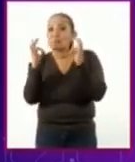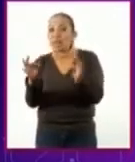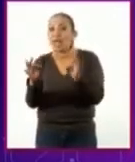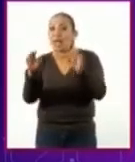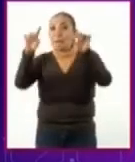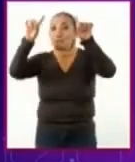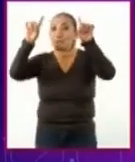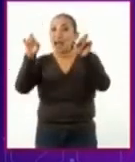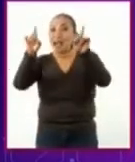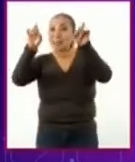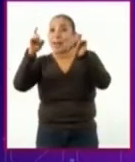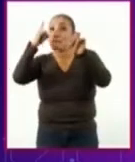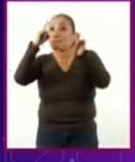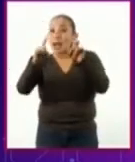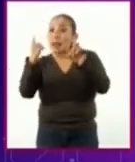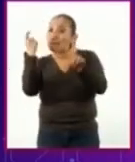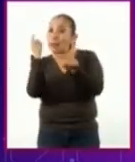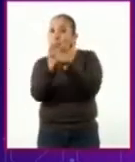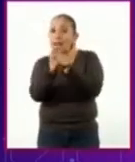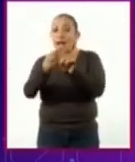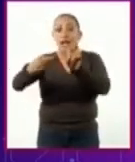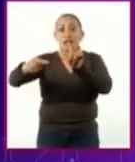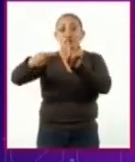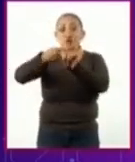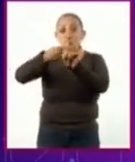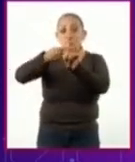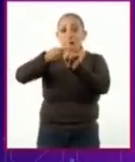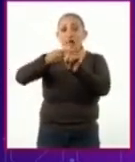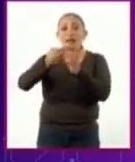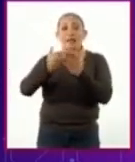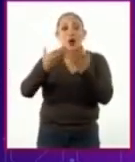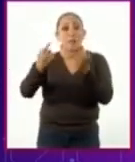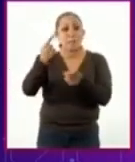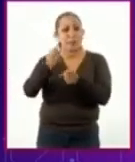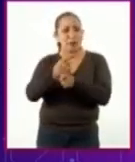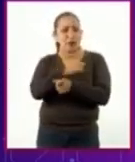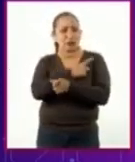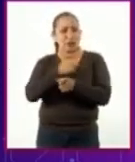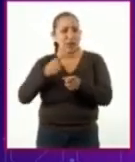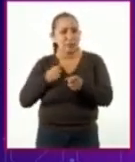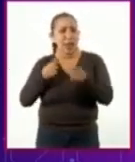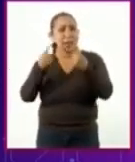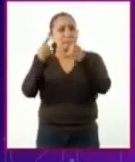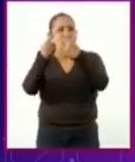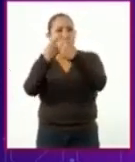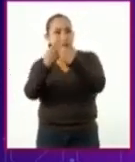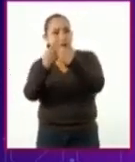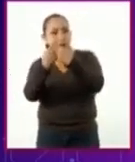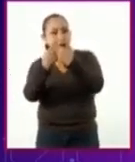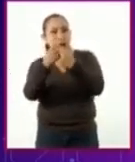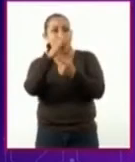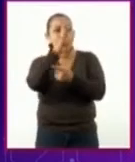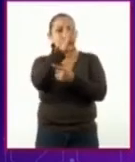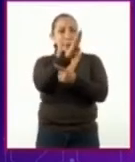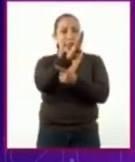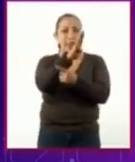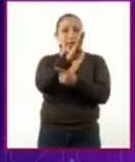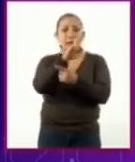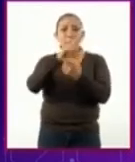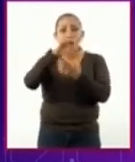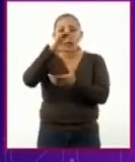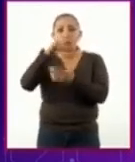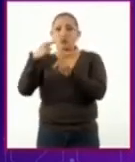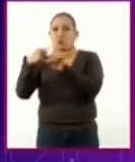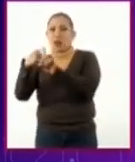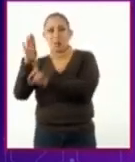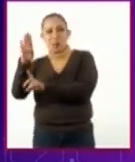los paréntesis para priorizar la suma y en este caso, primero se tiene que multiplicar por B mayúscula y posteriormente